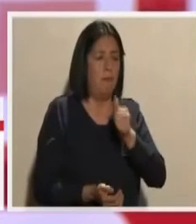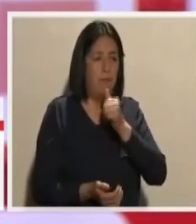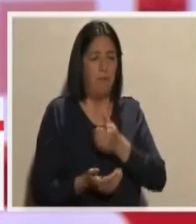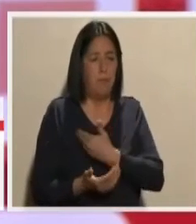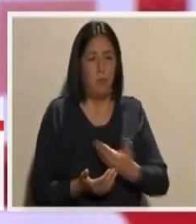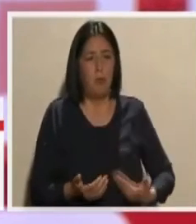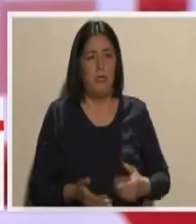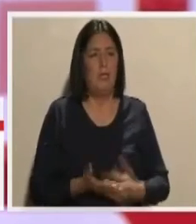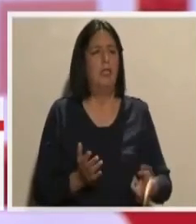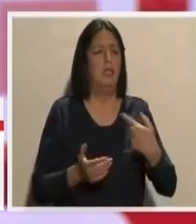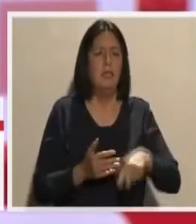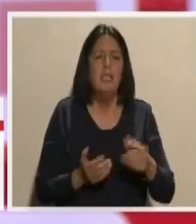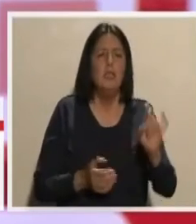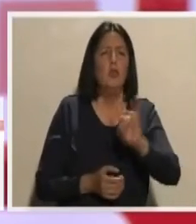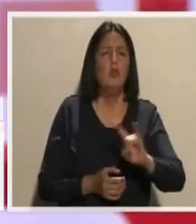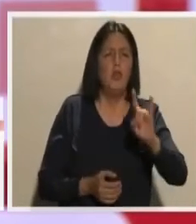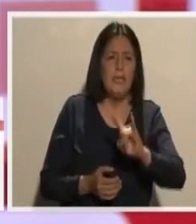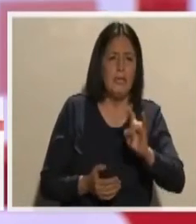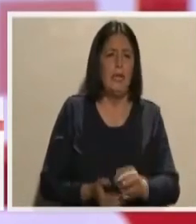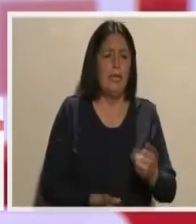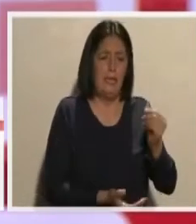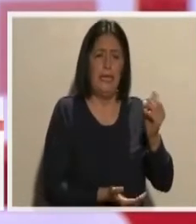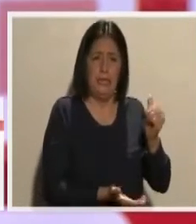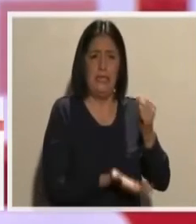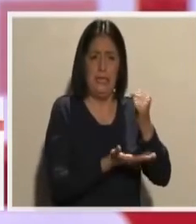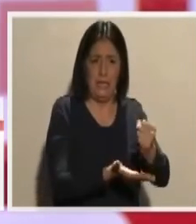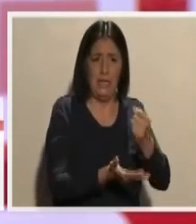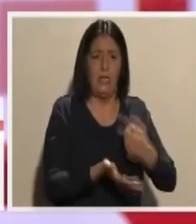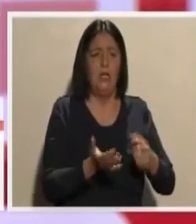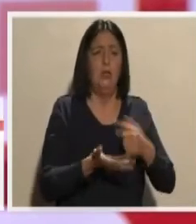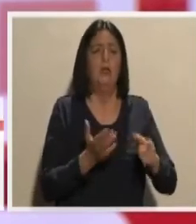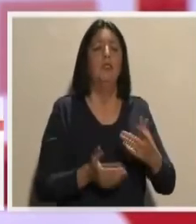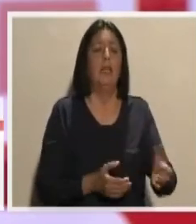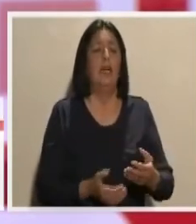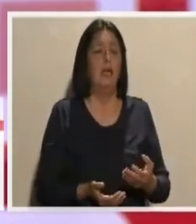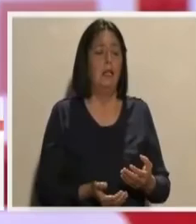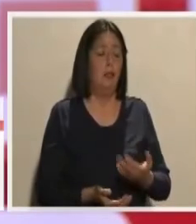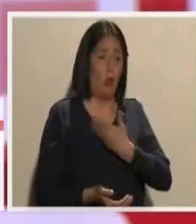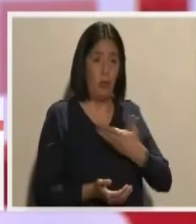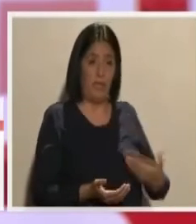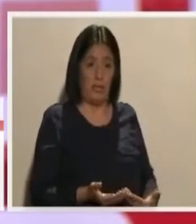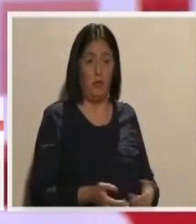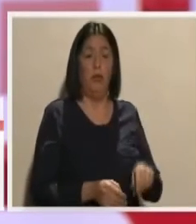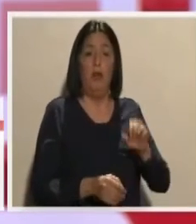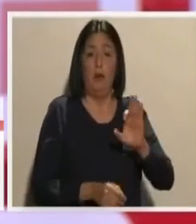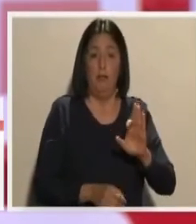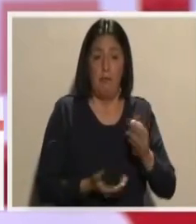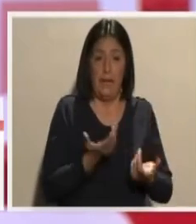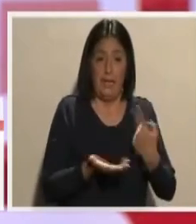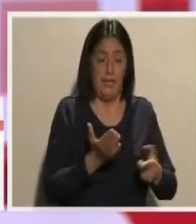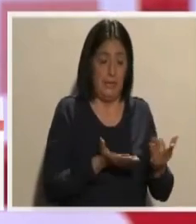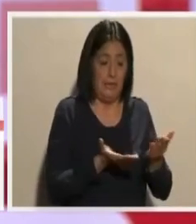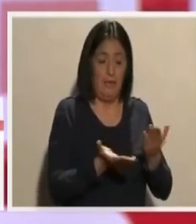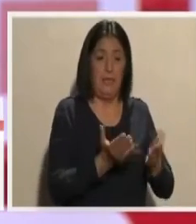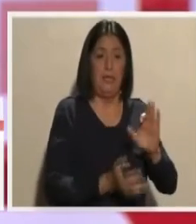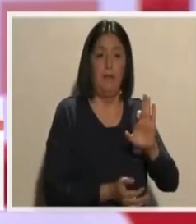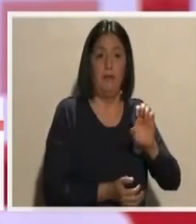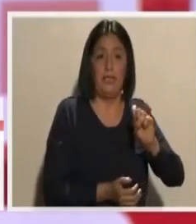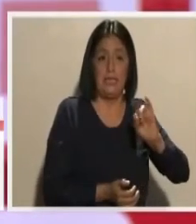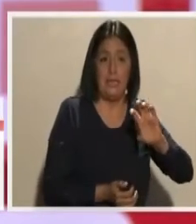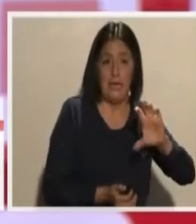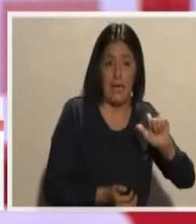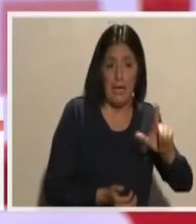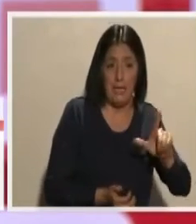necesario, utilizar los fondos de estabilización fiscal. Además, como lo he dicho anteriormente, incrementaremos